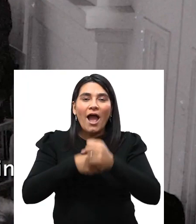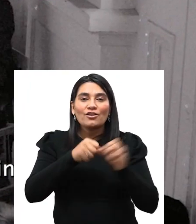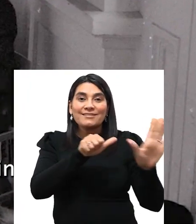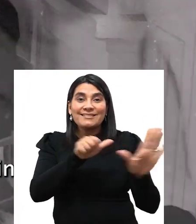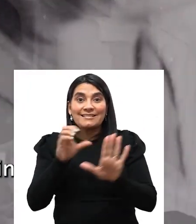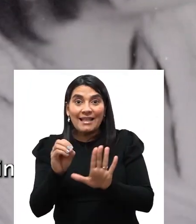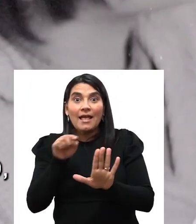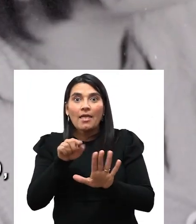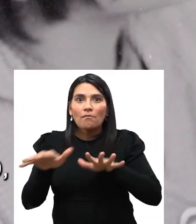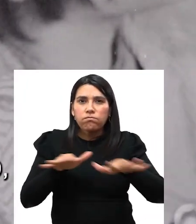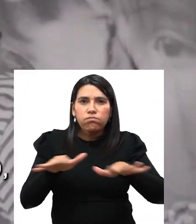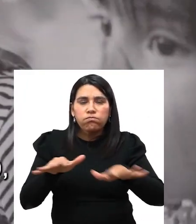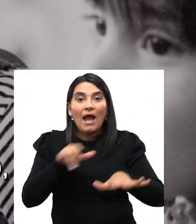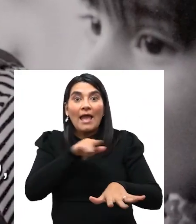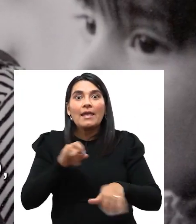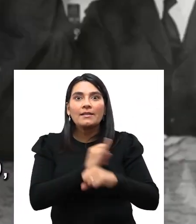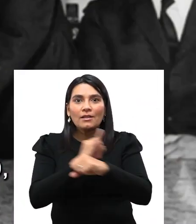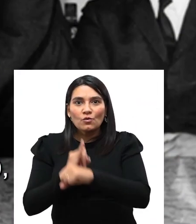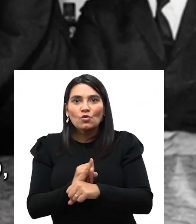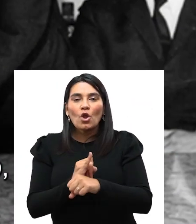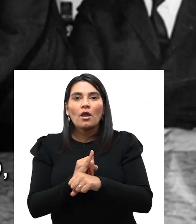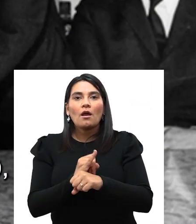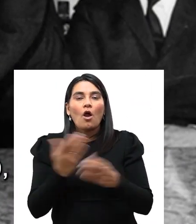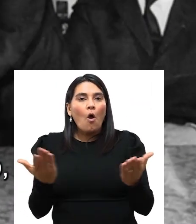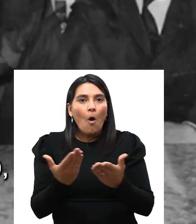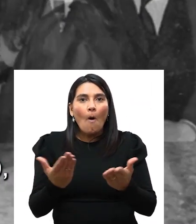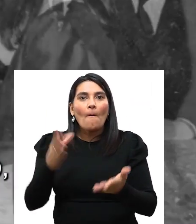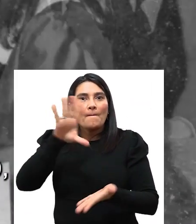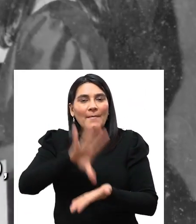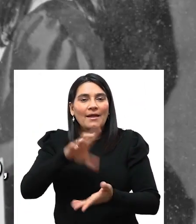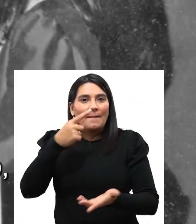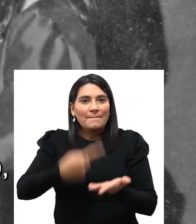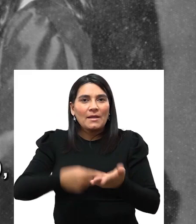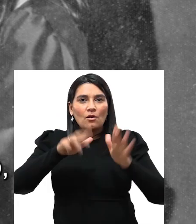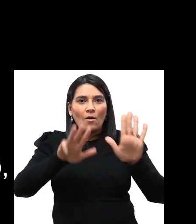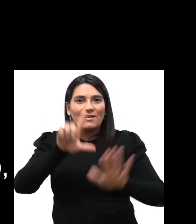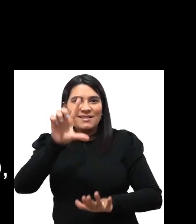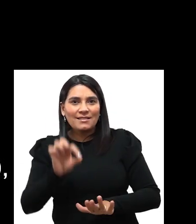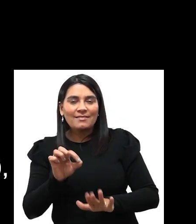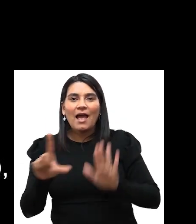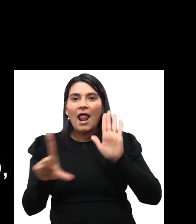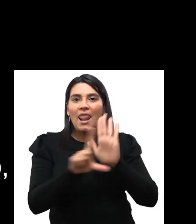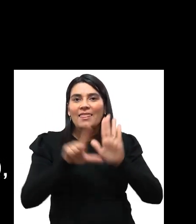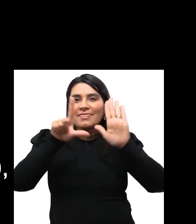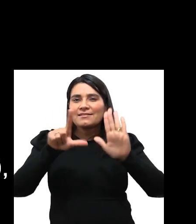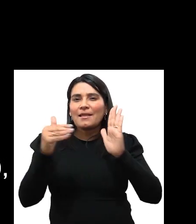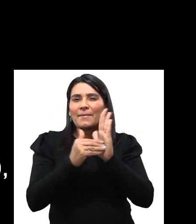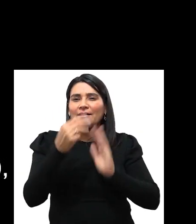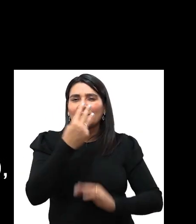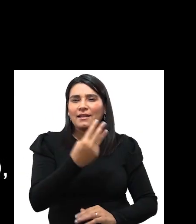de la década de los 60, se creó nuestra institución, un 22 de abril de 1970, bajo la